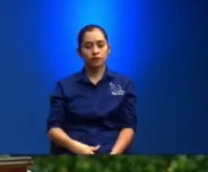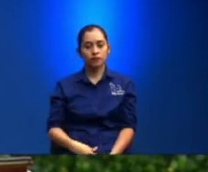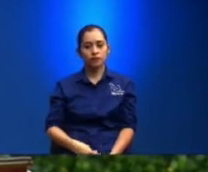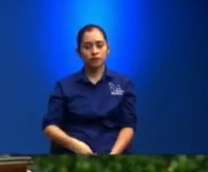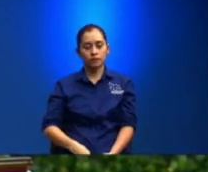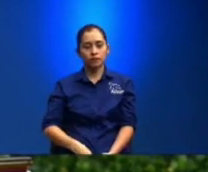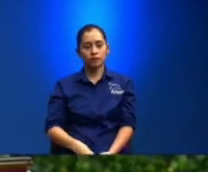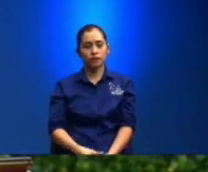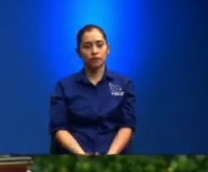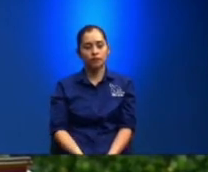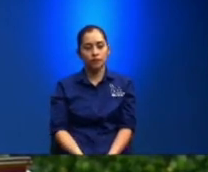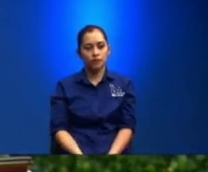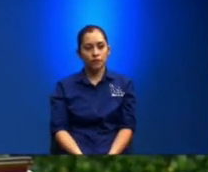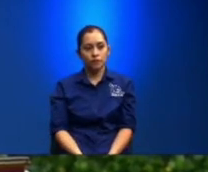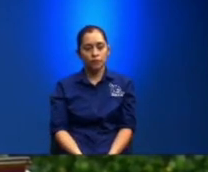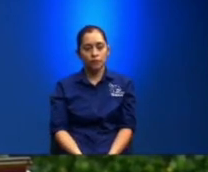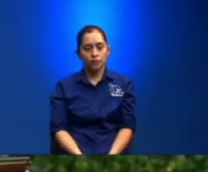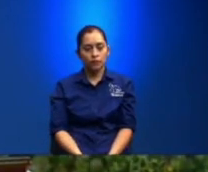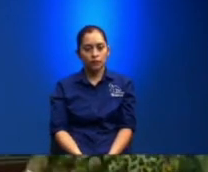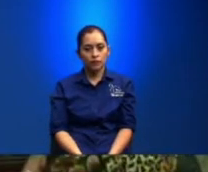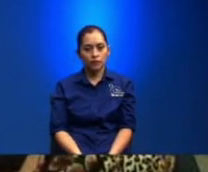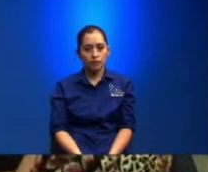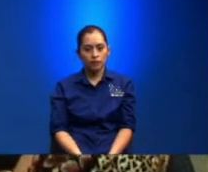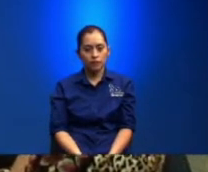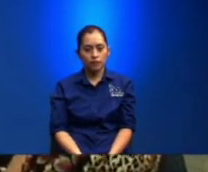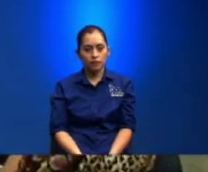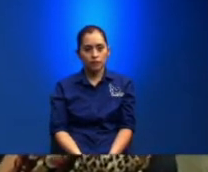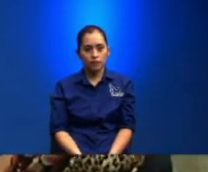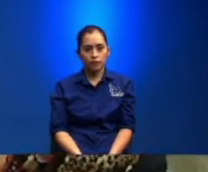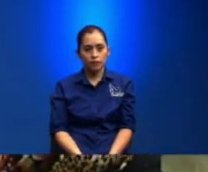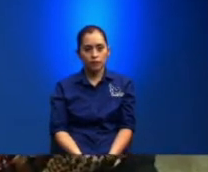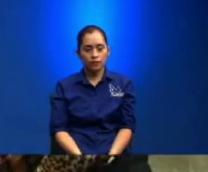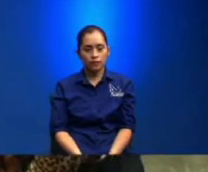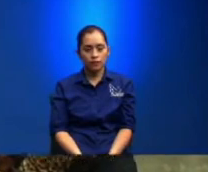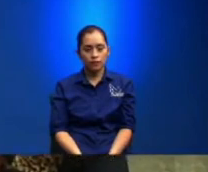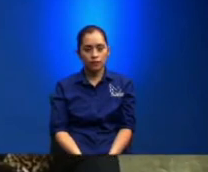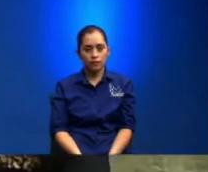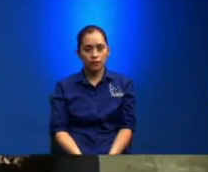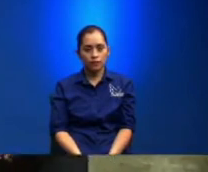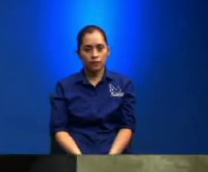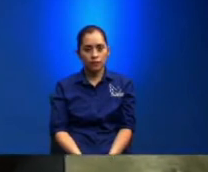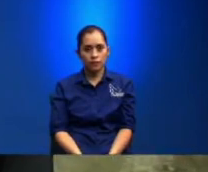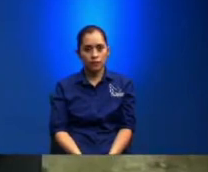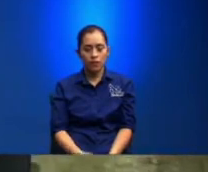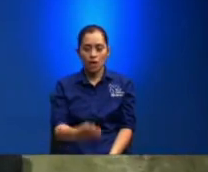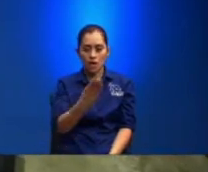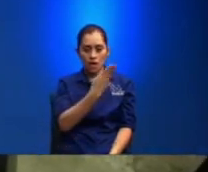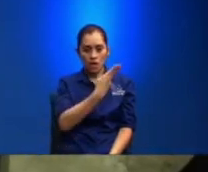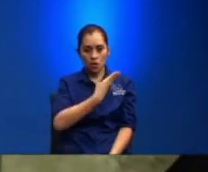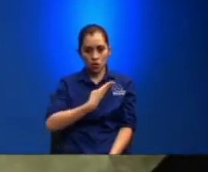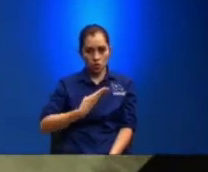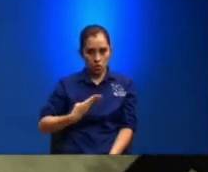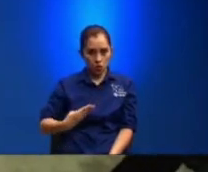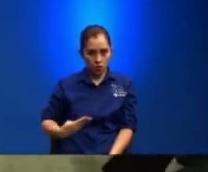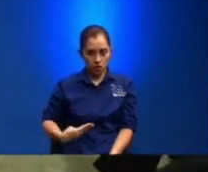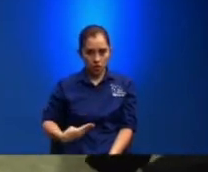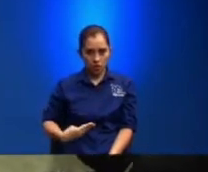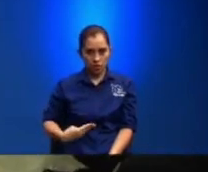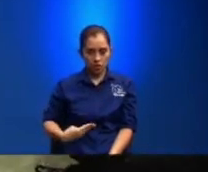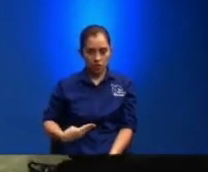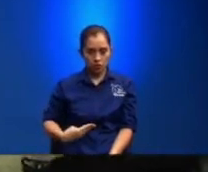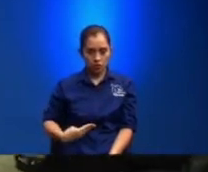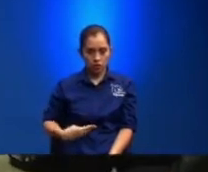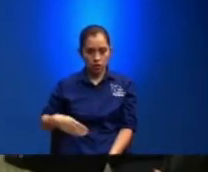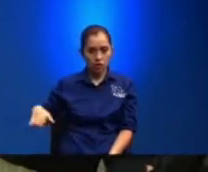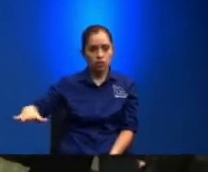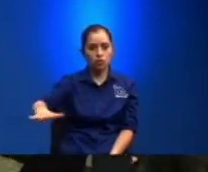se va no se va a perder la soberanía prácticamente en las naciones ya prácticamente es un perdió pero eso